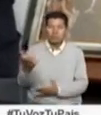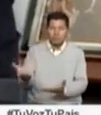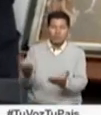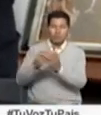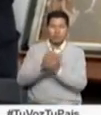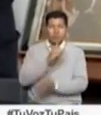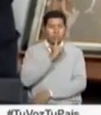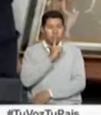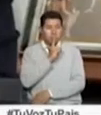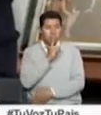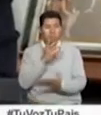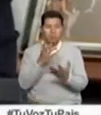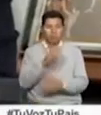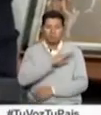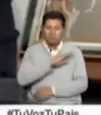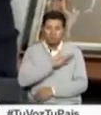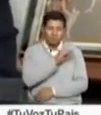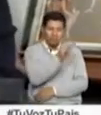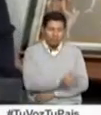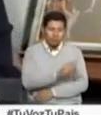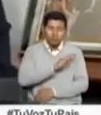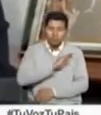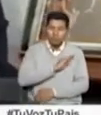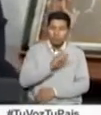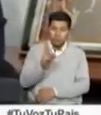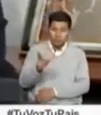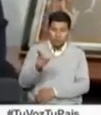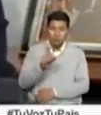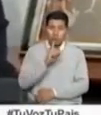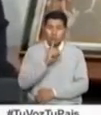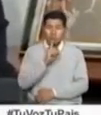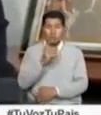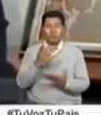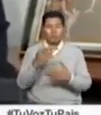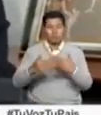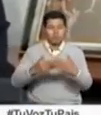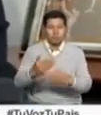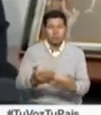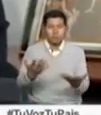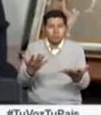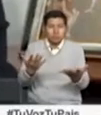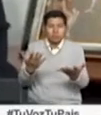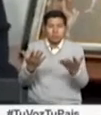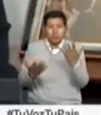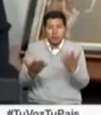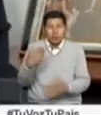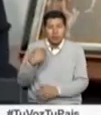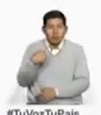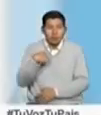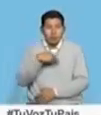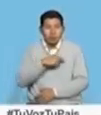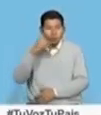el criminal, no denuncian ni cuentan el horror que están viviendo. Delitos así no pueden compararse con ningún